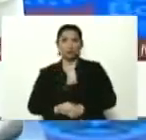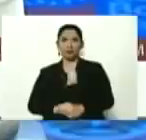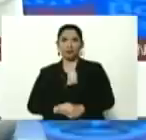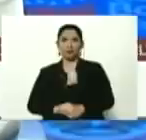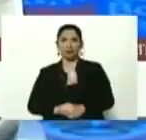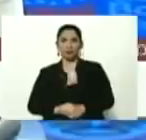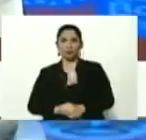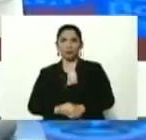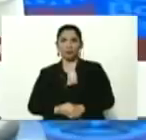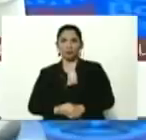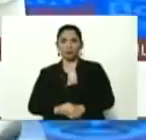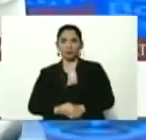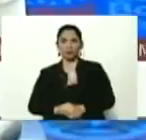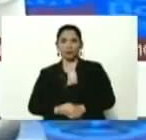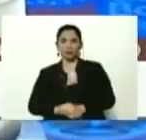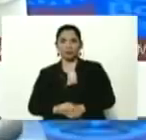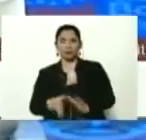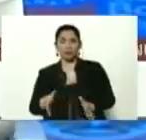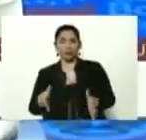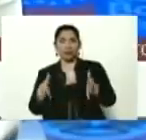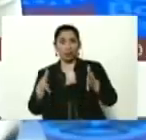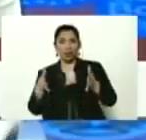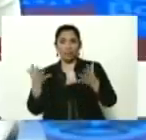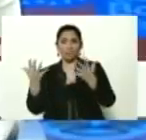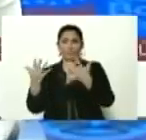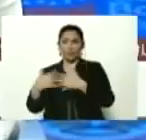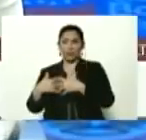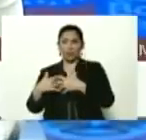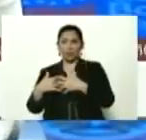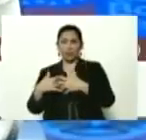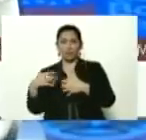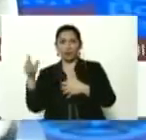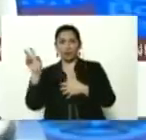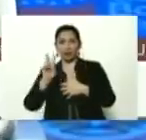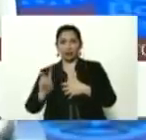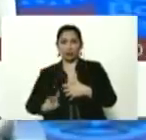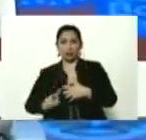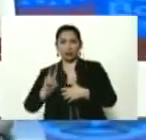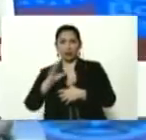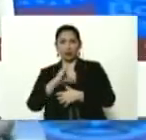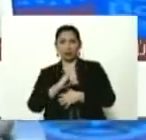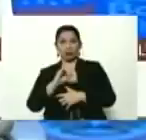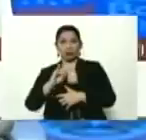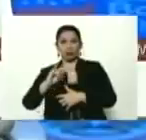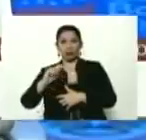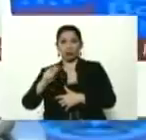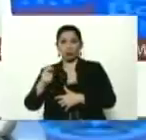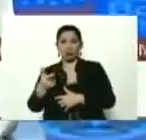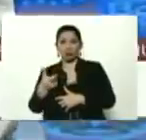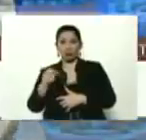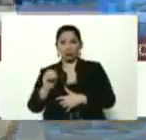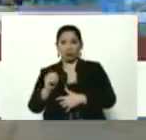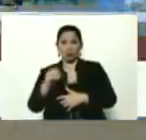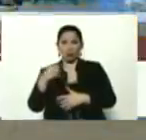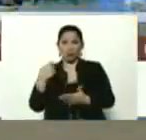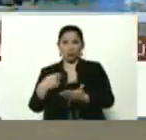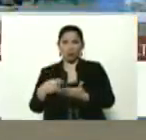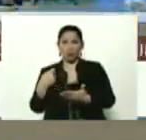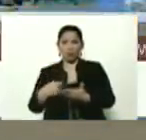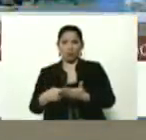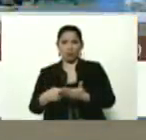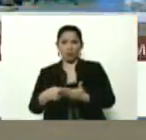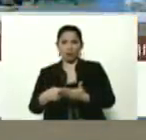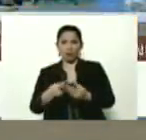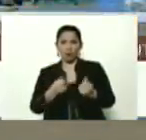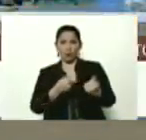que gana la empresa venezolana Citgo, habían sido depositados en cuentas de Juan